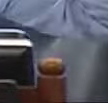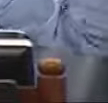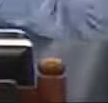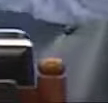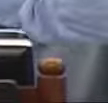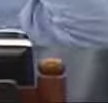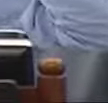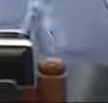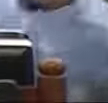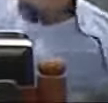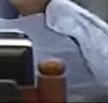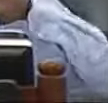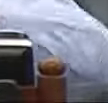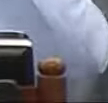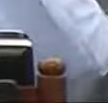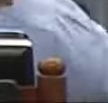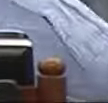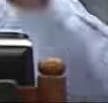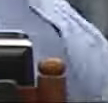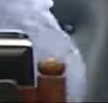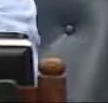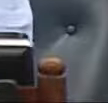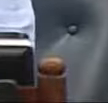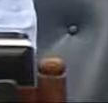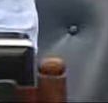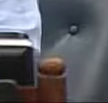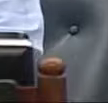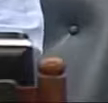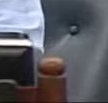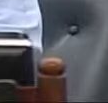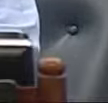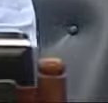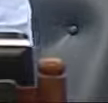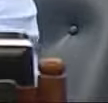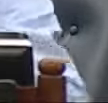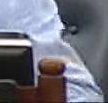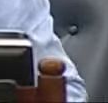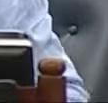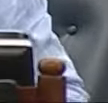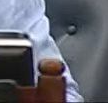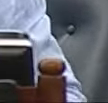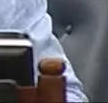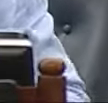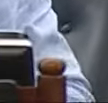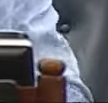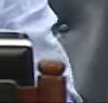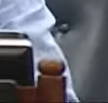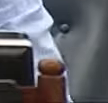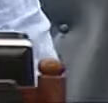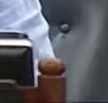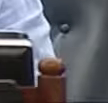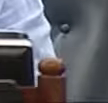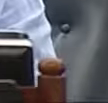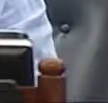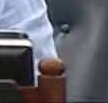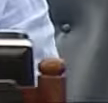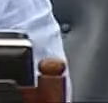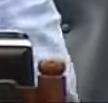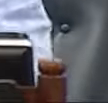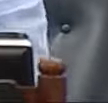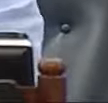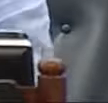las conductas irresponsables de los distintos órganos de gobierno. Es necesario